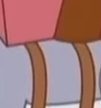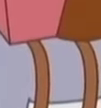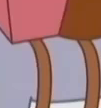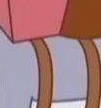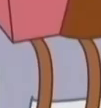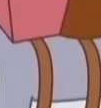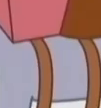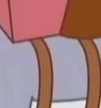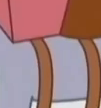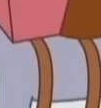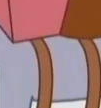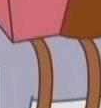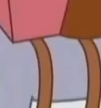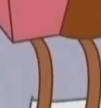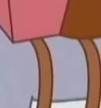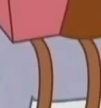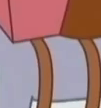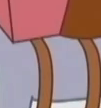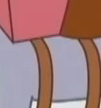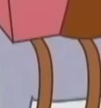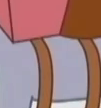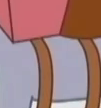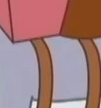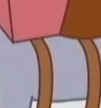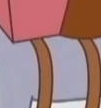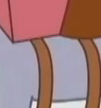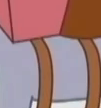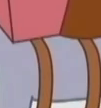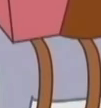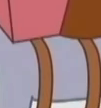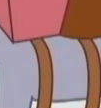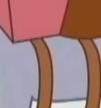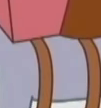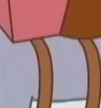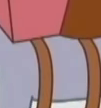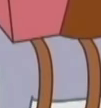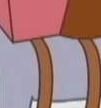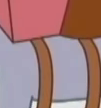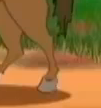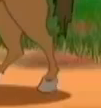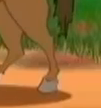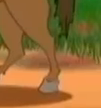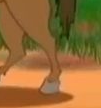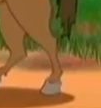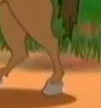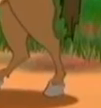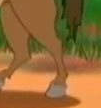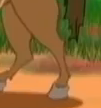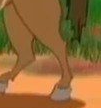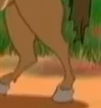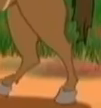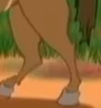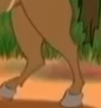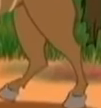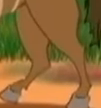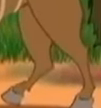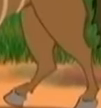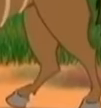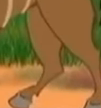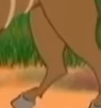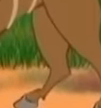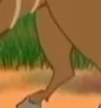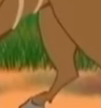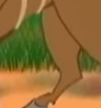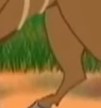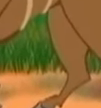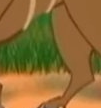asno, sintiéndose cansado, le dijo al caballo: toma una parte de mi